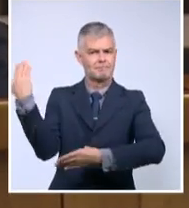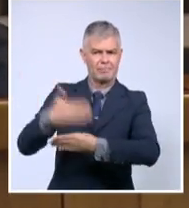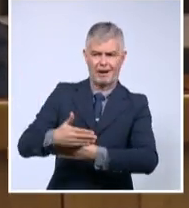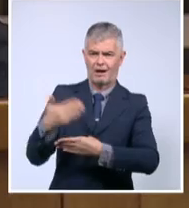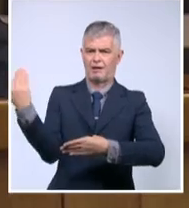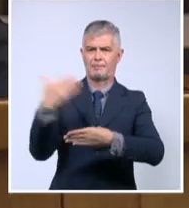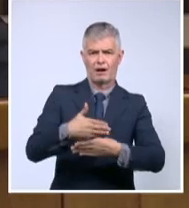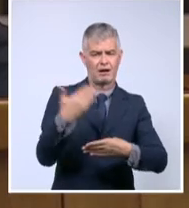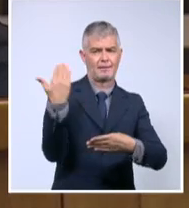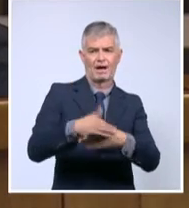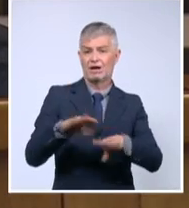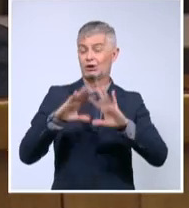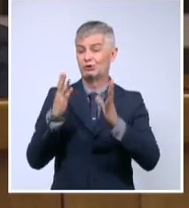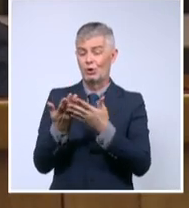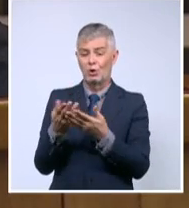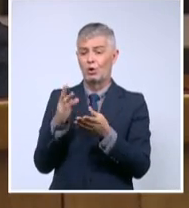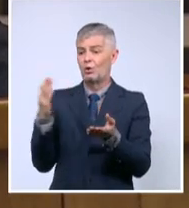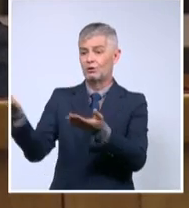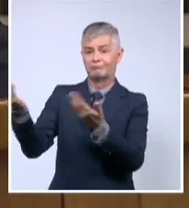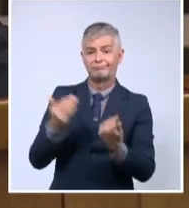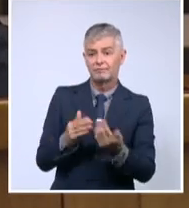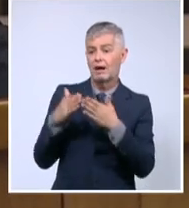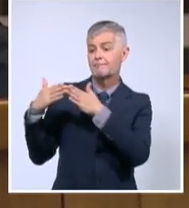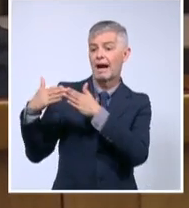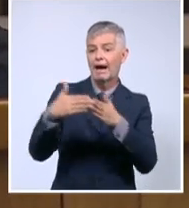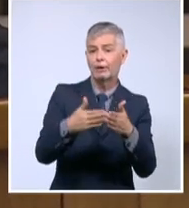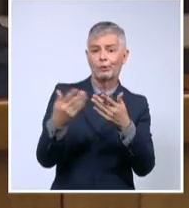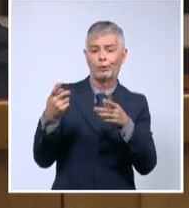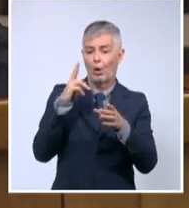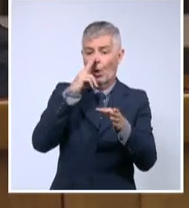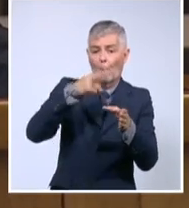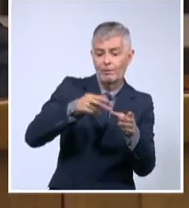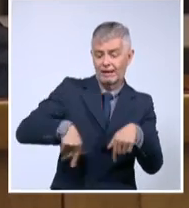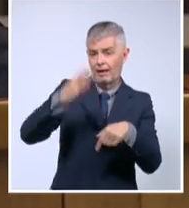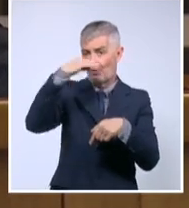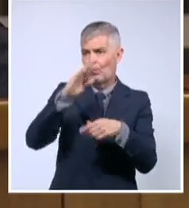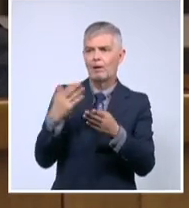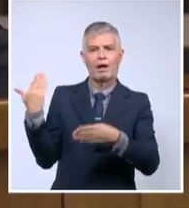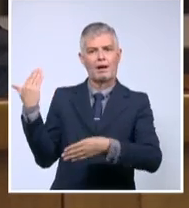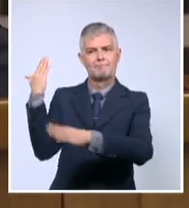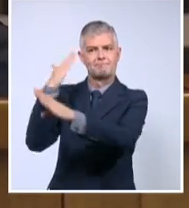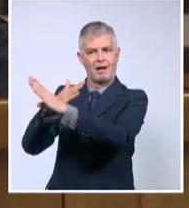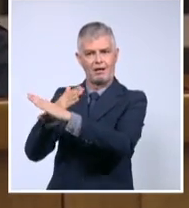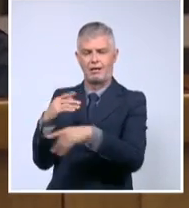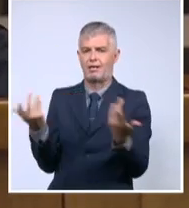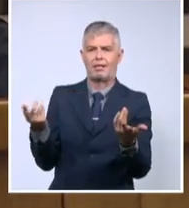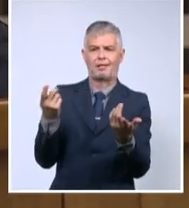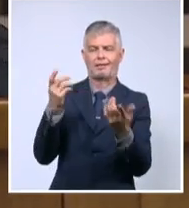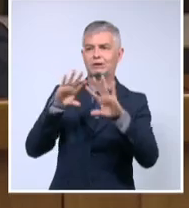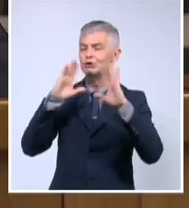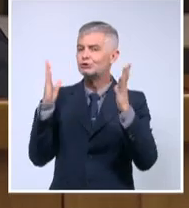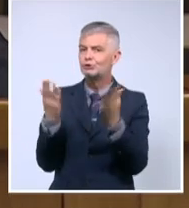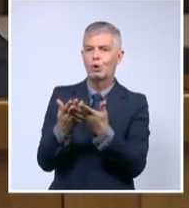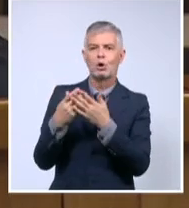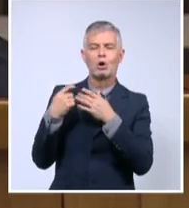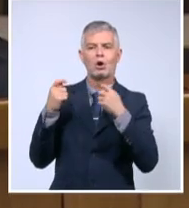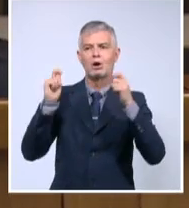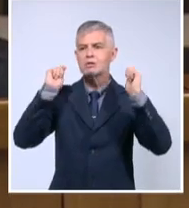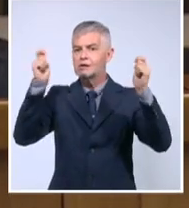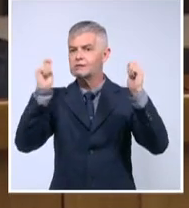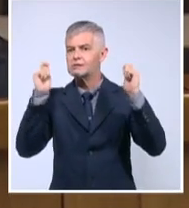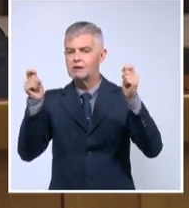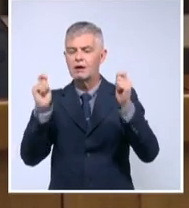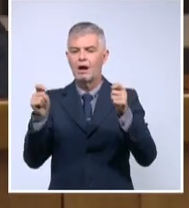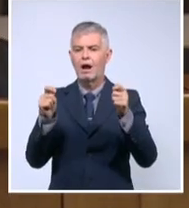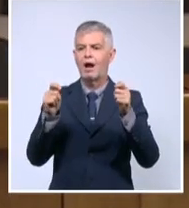persecución de los suministros de combustible, el acoso a las transacciones financieras en cualquier rincón del mundo y la campaña de presiones contra